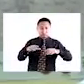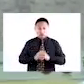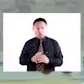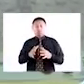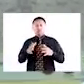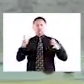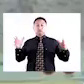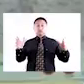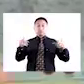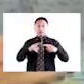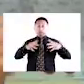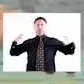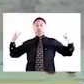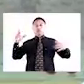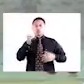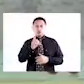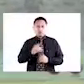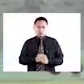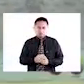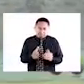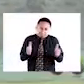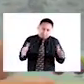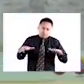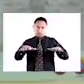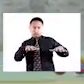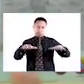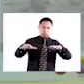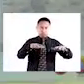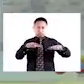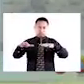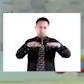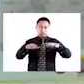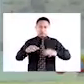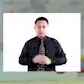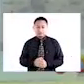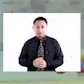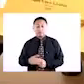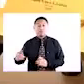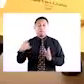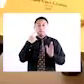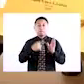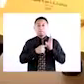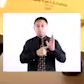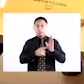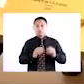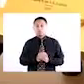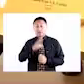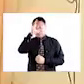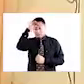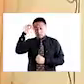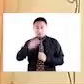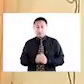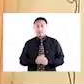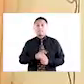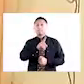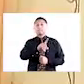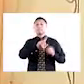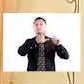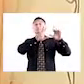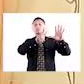relativamente medianos o grandes, pero no megaterremotos como estos de la subducción, como serían el terremoto de